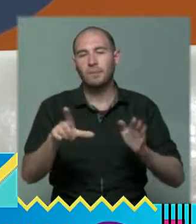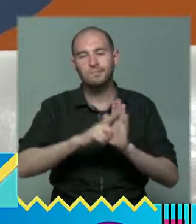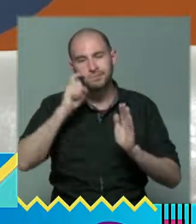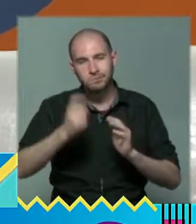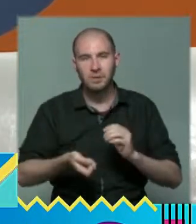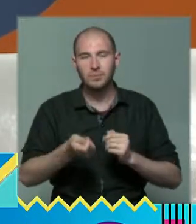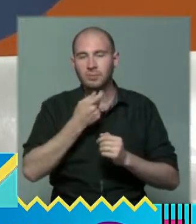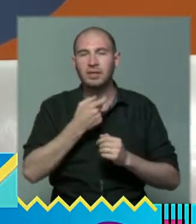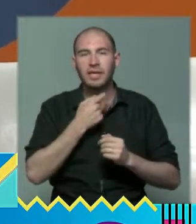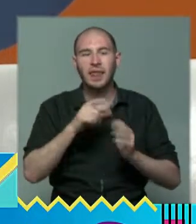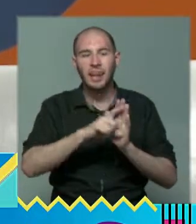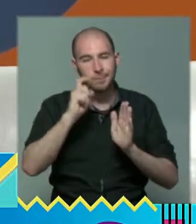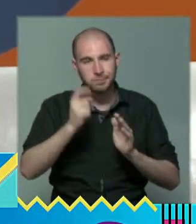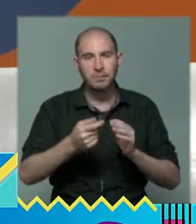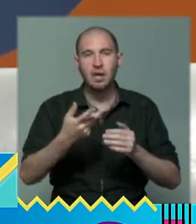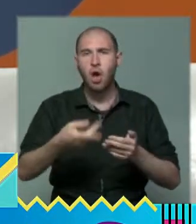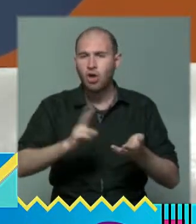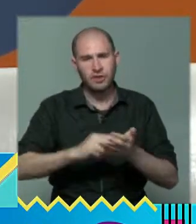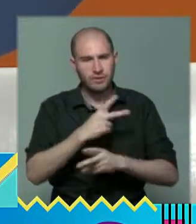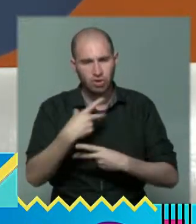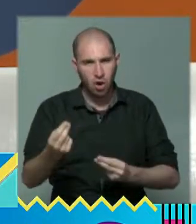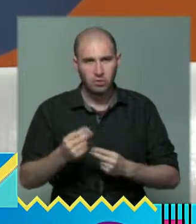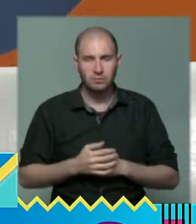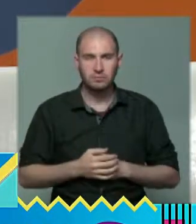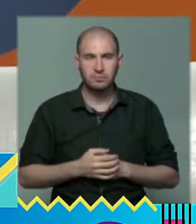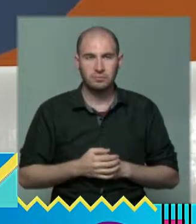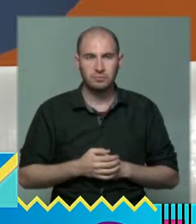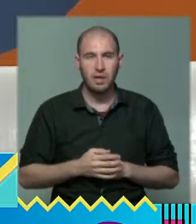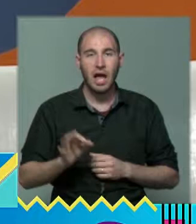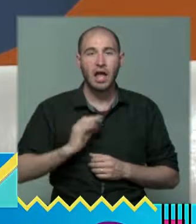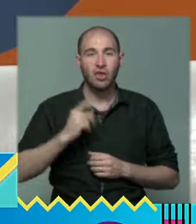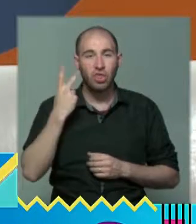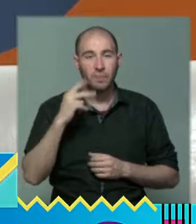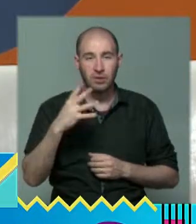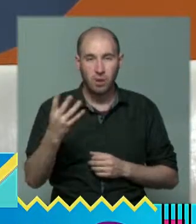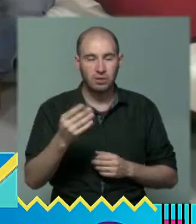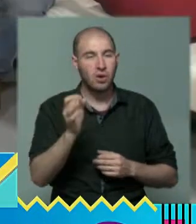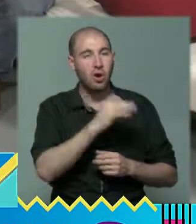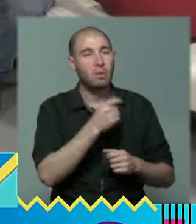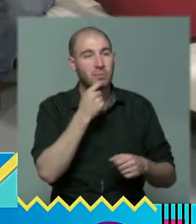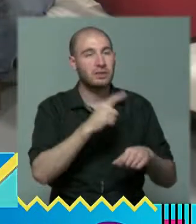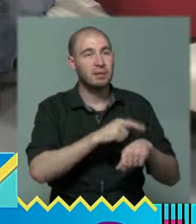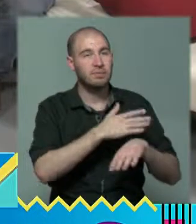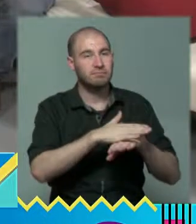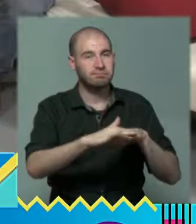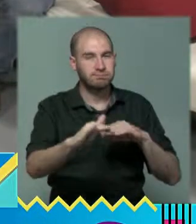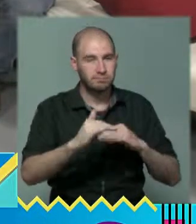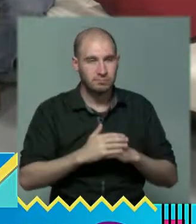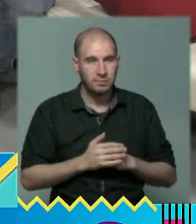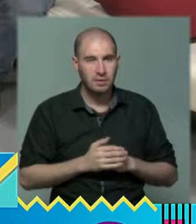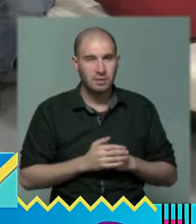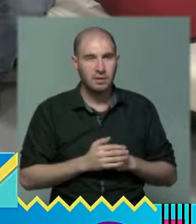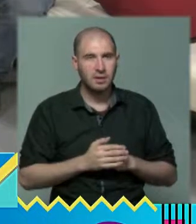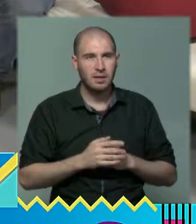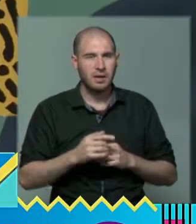bueno, queremos ciertos delitos que no se vuelvan a cometer, vamos a... Desde el año 2004... O de mantenerlo el mayor tiempo... bajo la